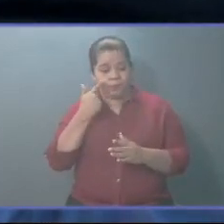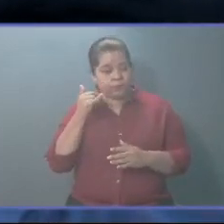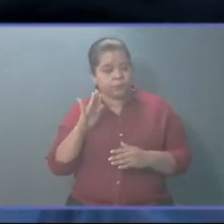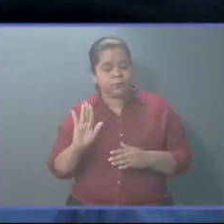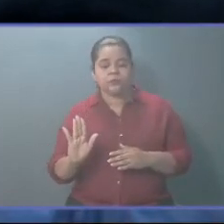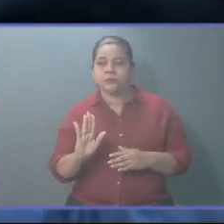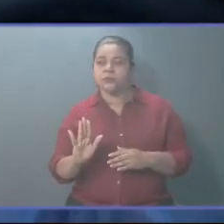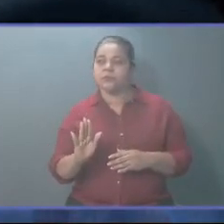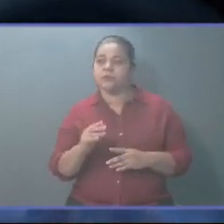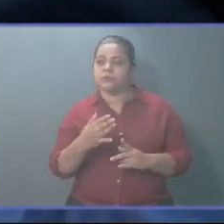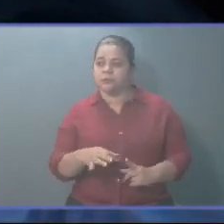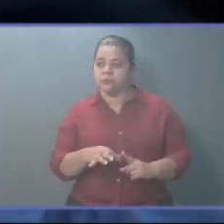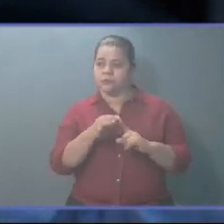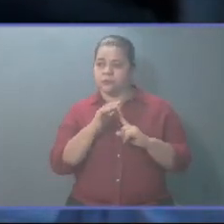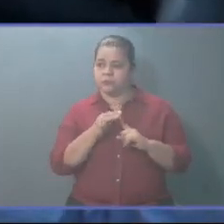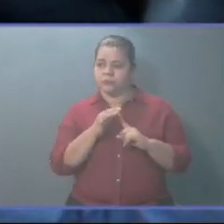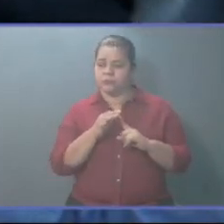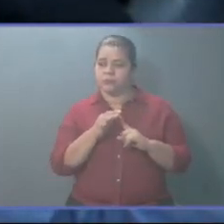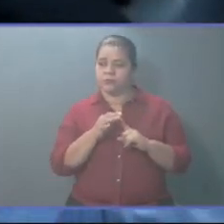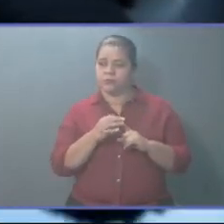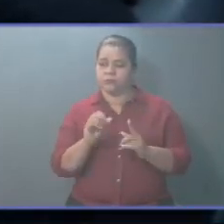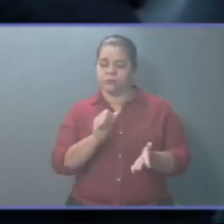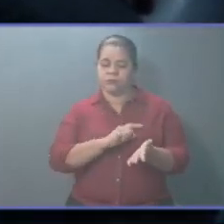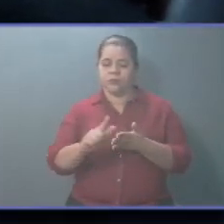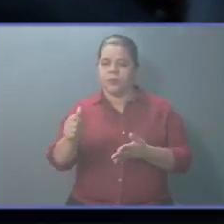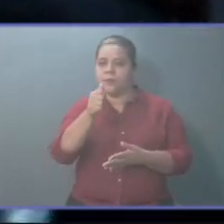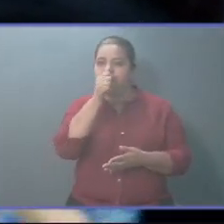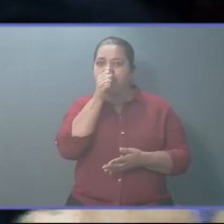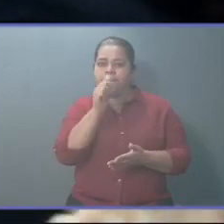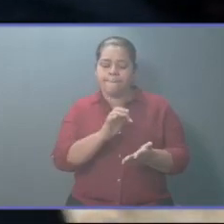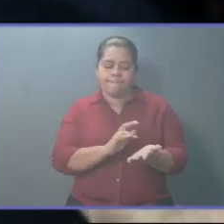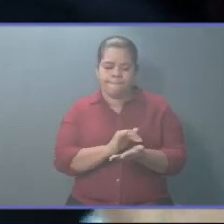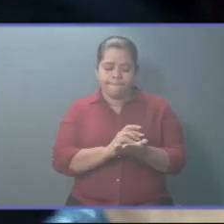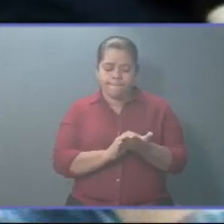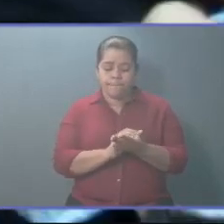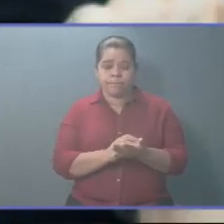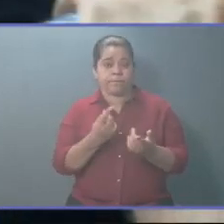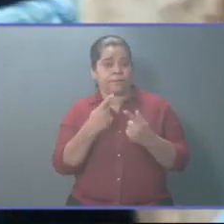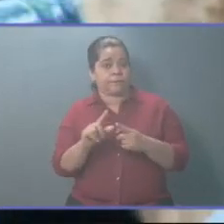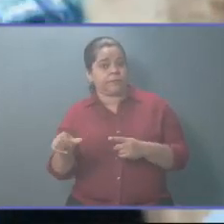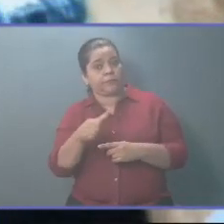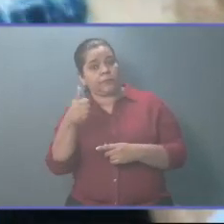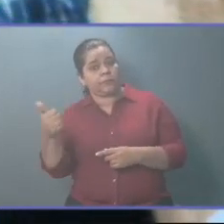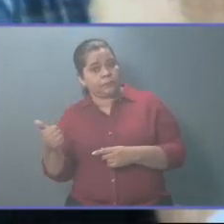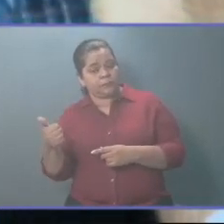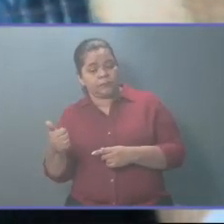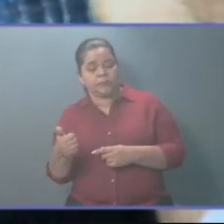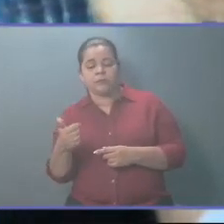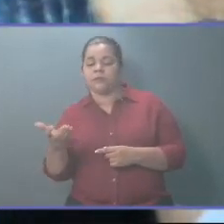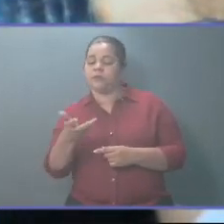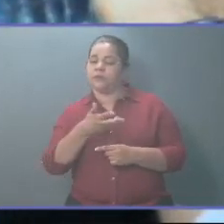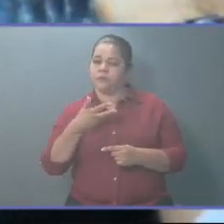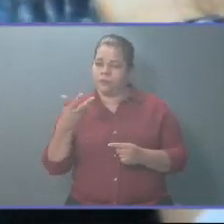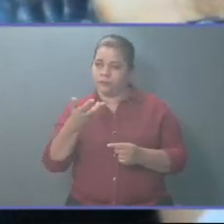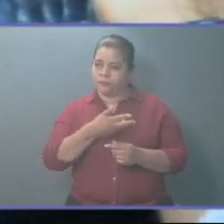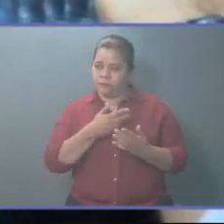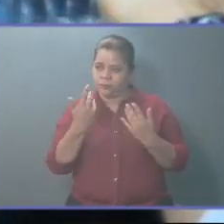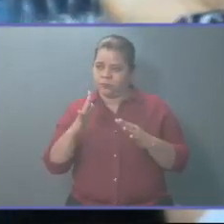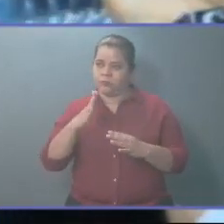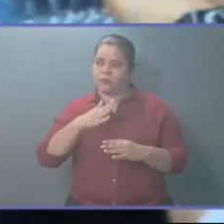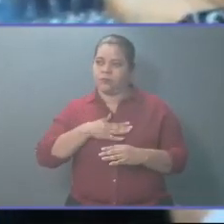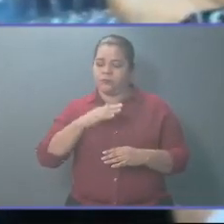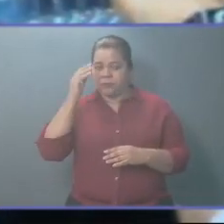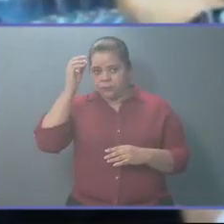han designado al Colegio de Contadores. Pero en el otro comité de veeduría nosotros tenemos también el